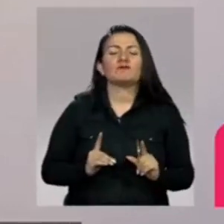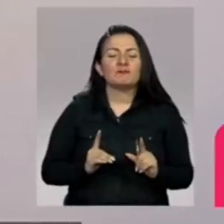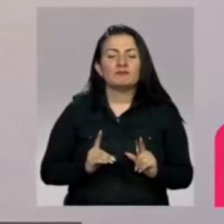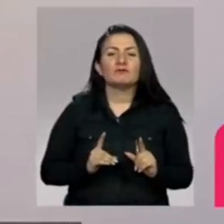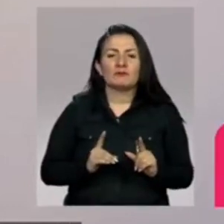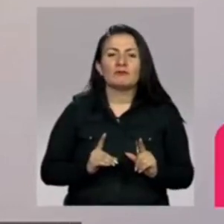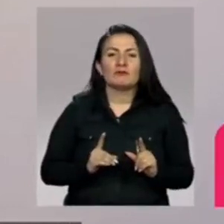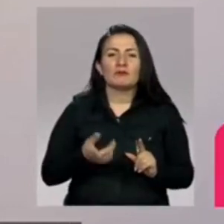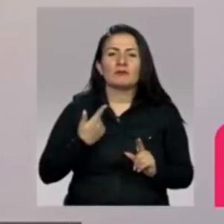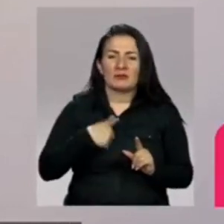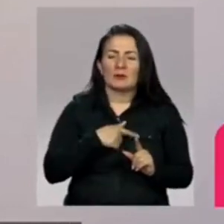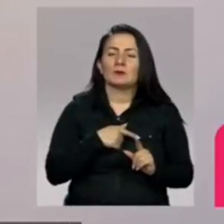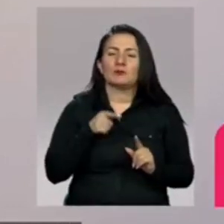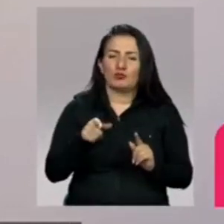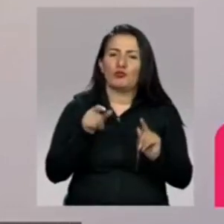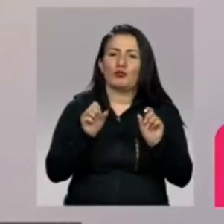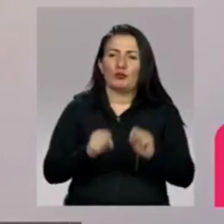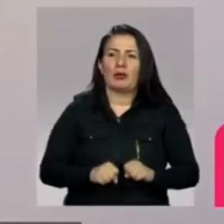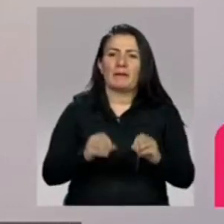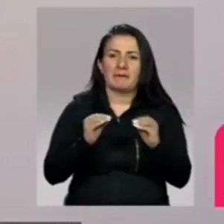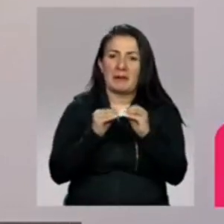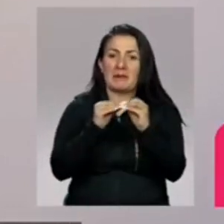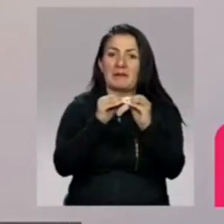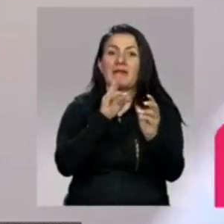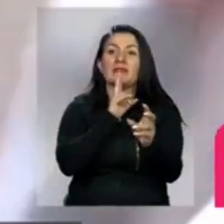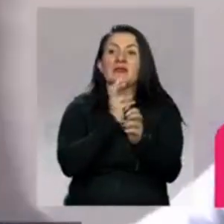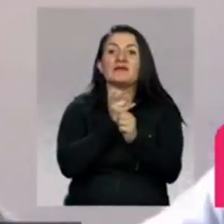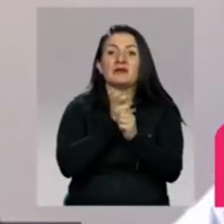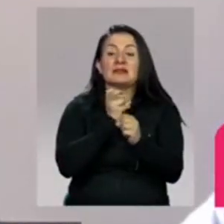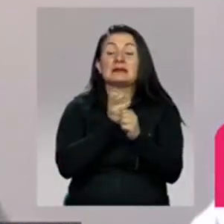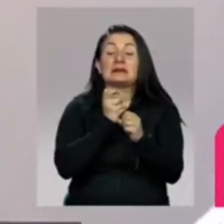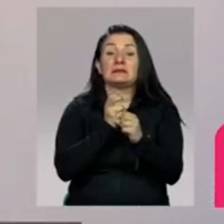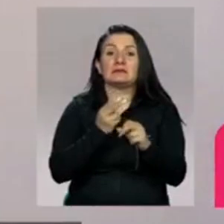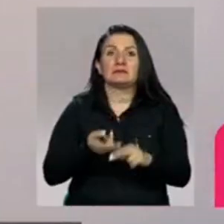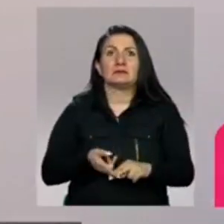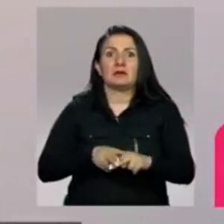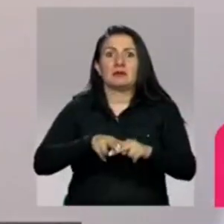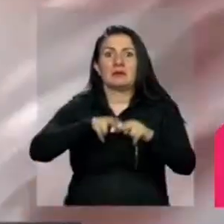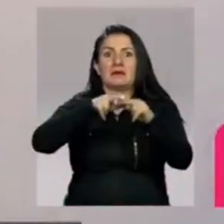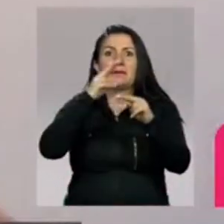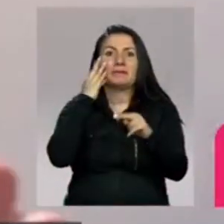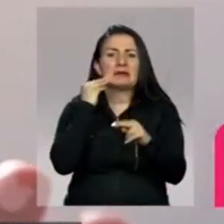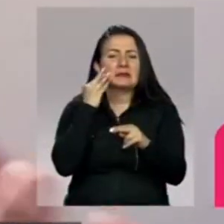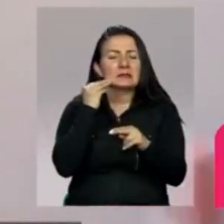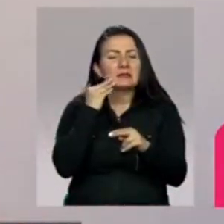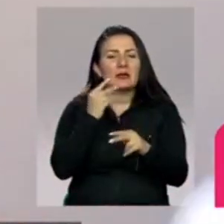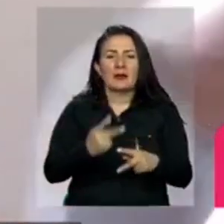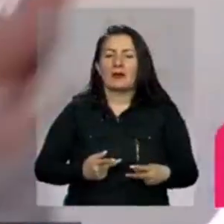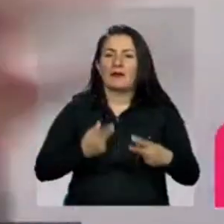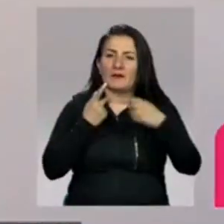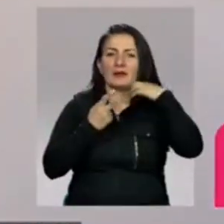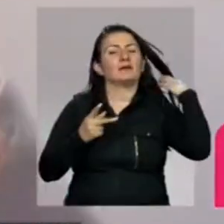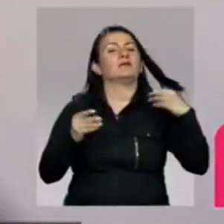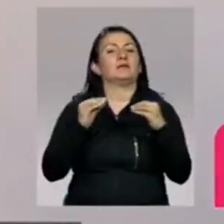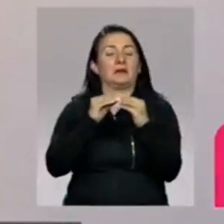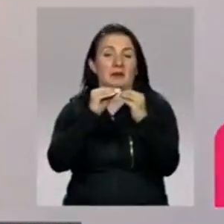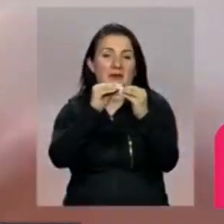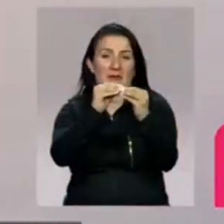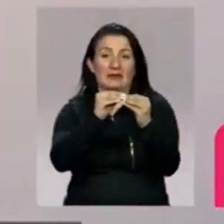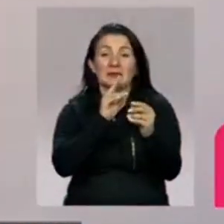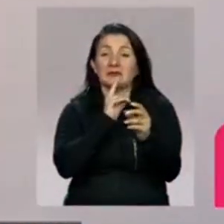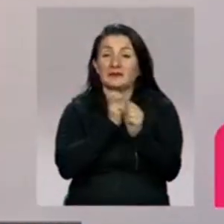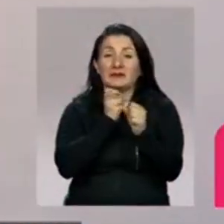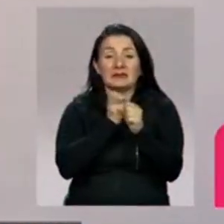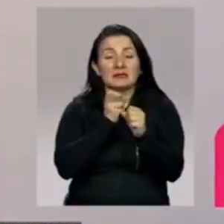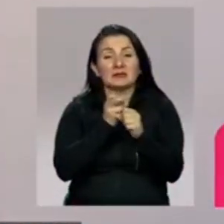que para ellos también cada vez es más difícil. A medida que vas sumando más experiencia en la vida, más difícil te cuesta o más difícil se